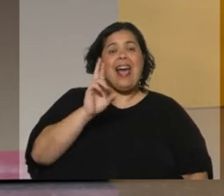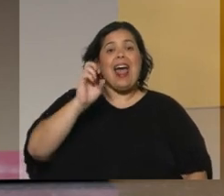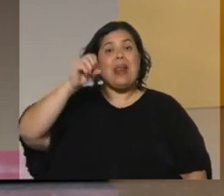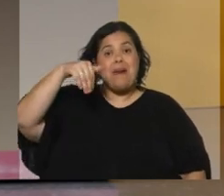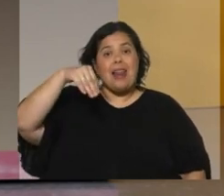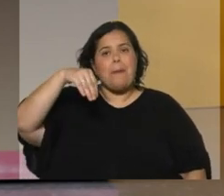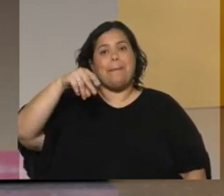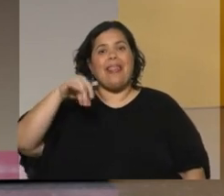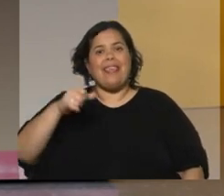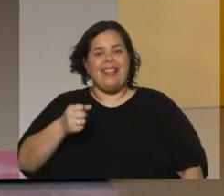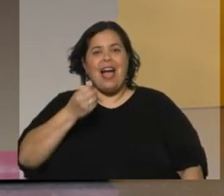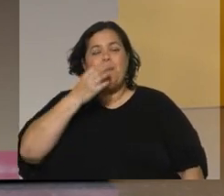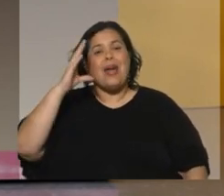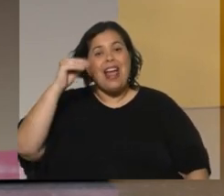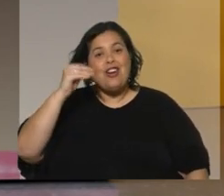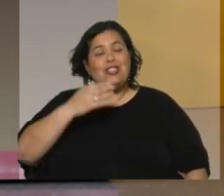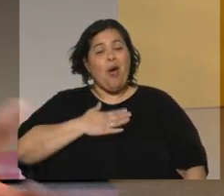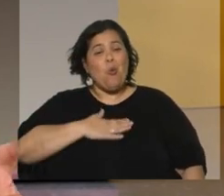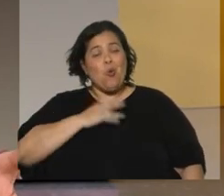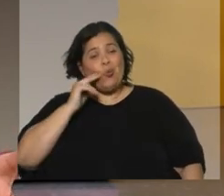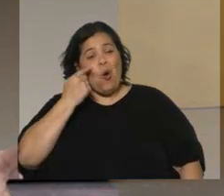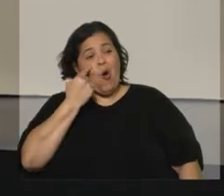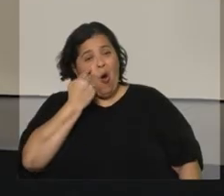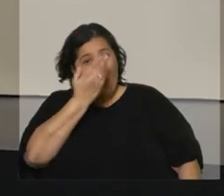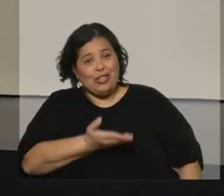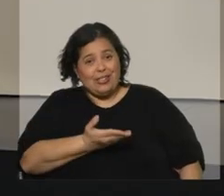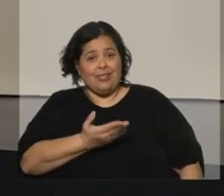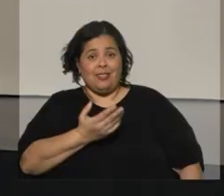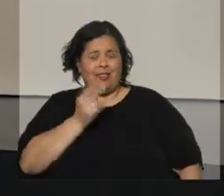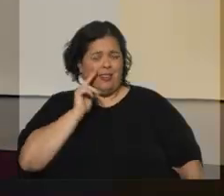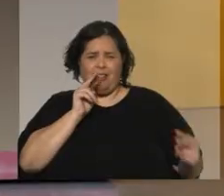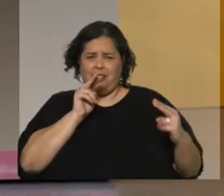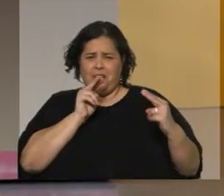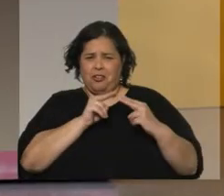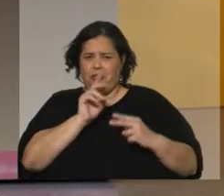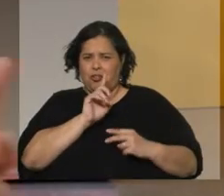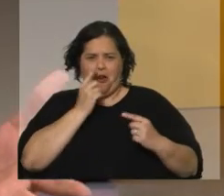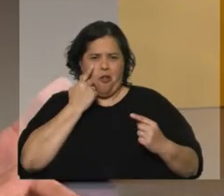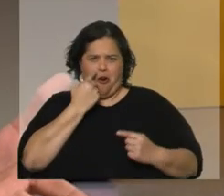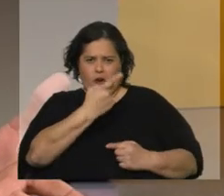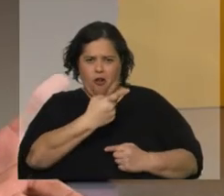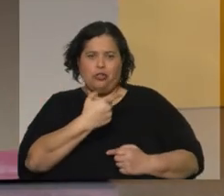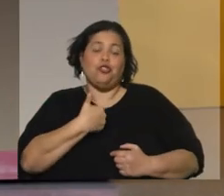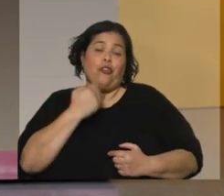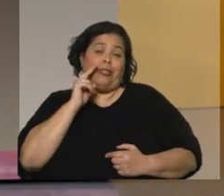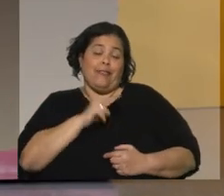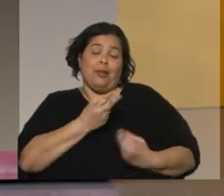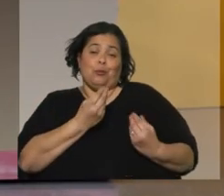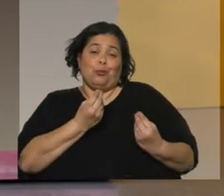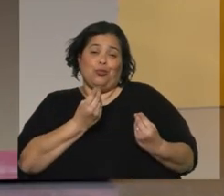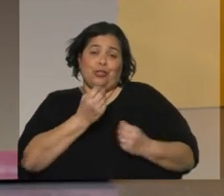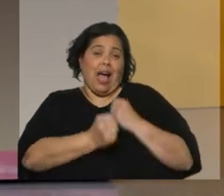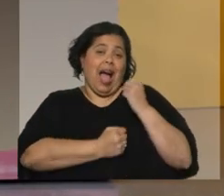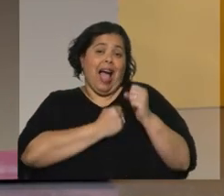cómo le va bien Un gusto conocerte no no nos conocíamos va no sé capaz que nos conocimos pero yo te vi Muchas veces y muchos